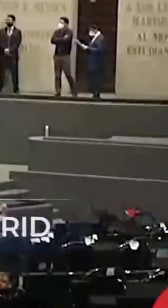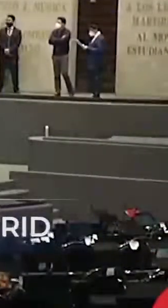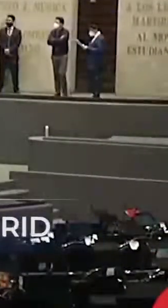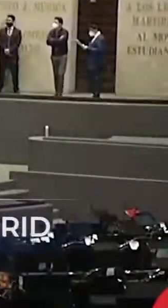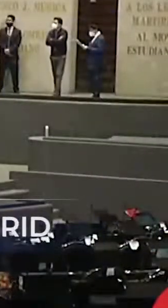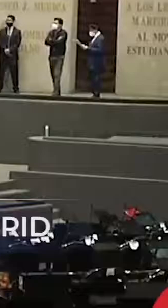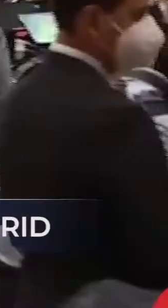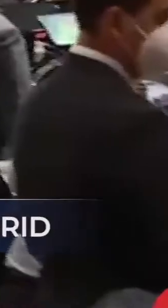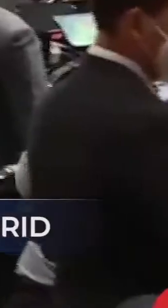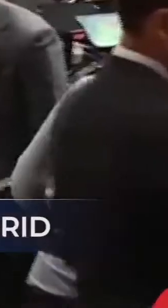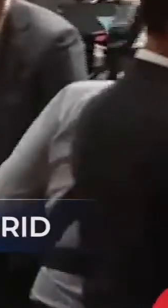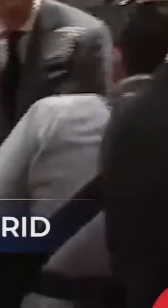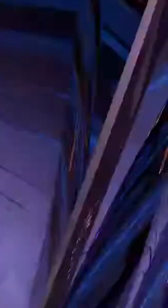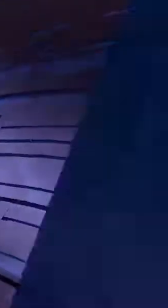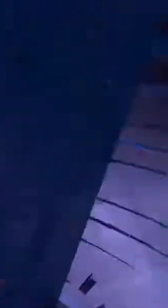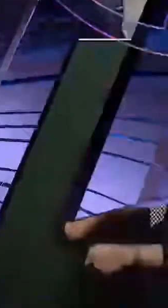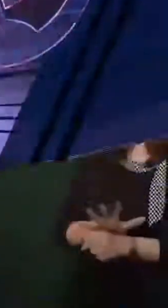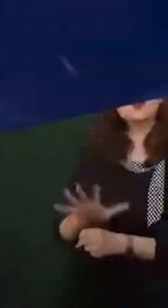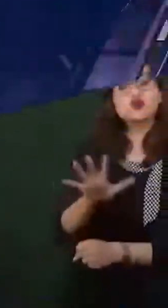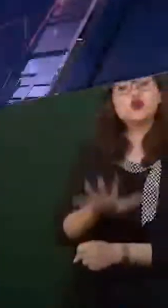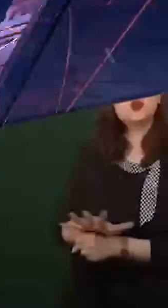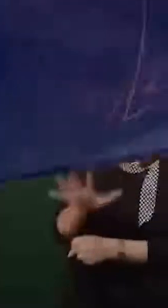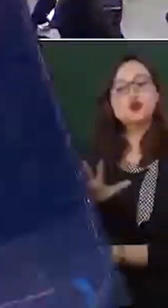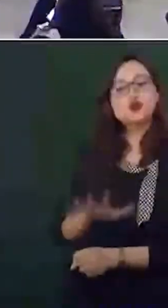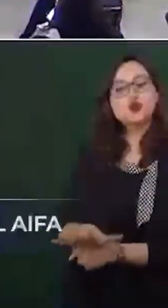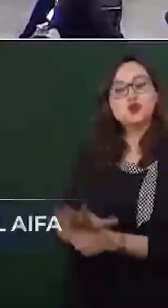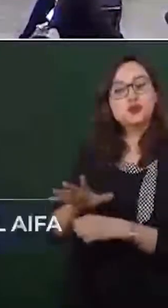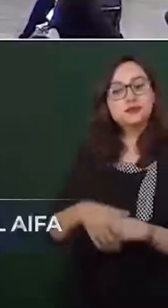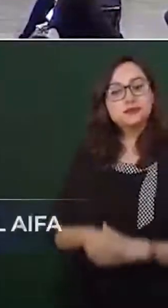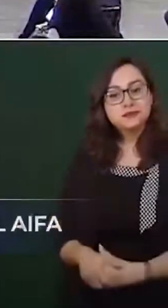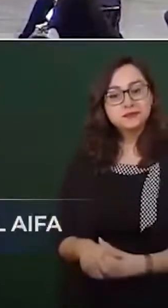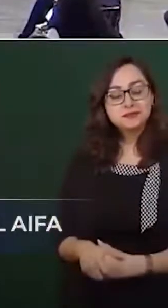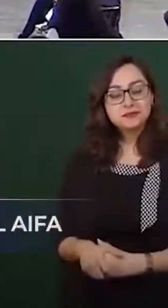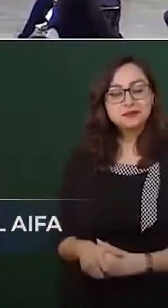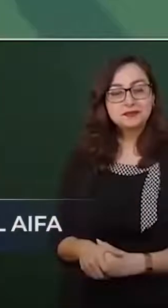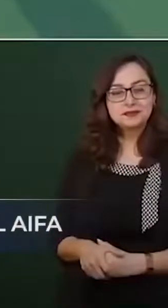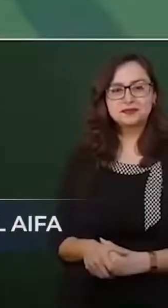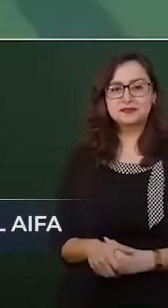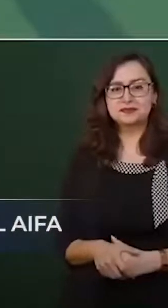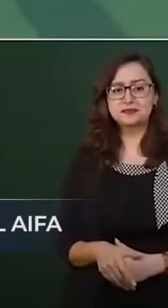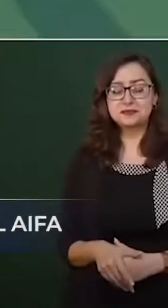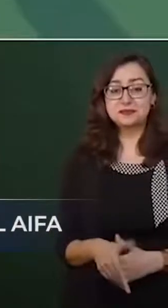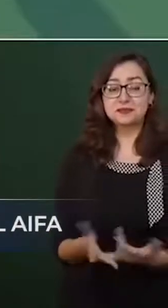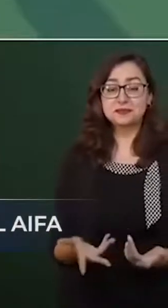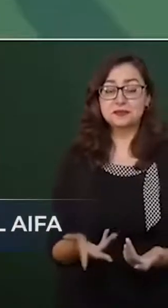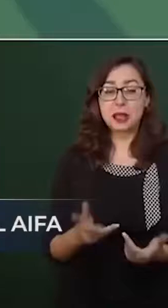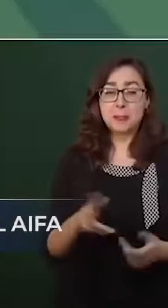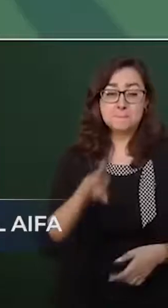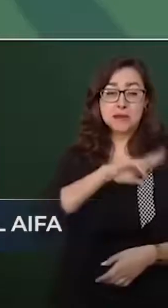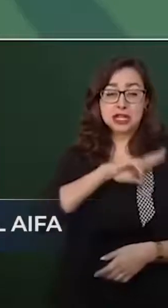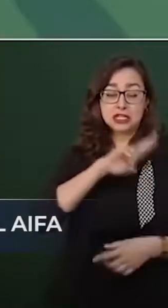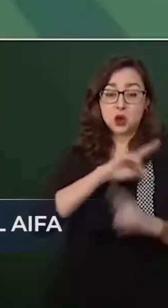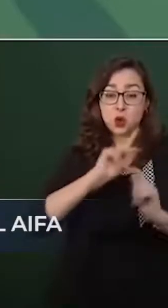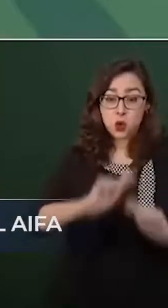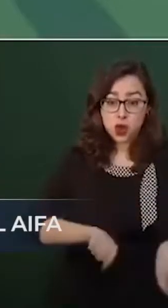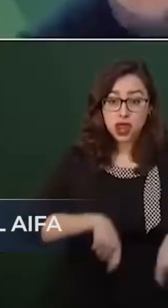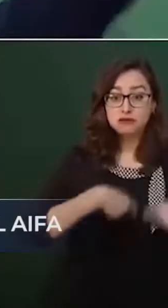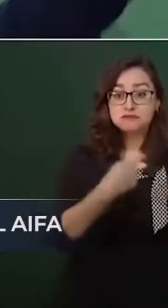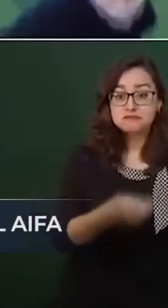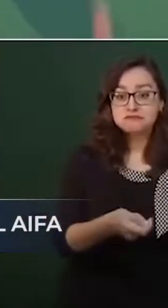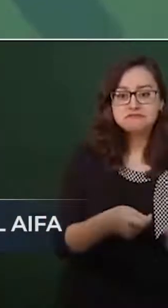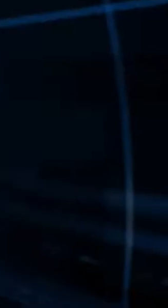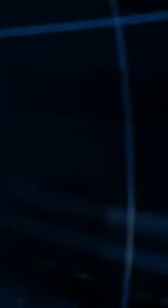ley Ingrid a nivel federal. El INE pide al presidente elimine todo material audiovisual de la